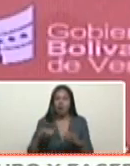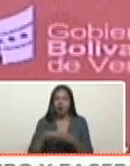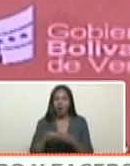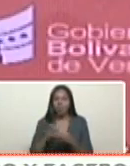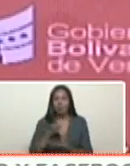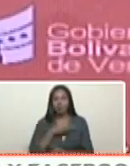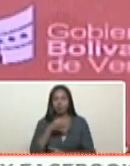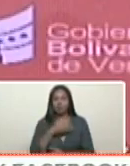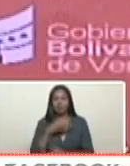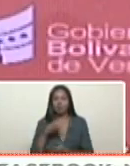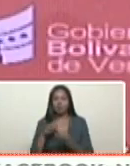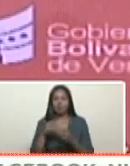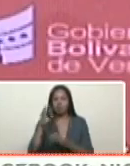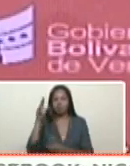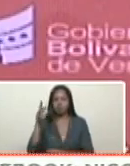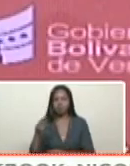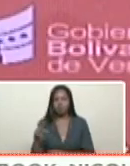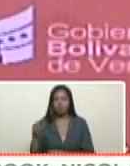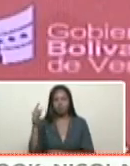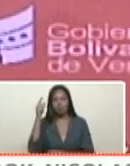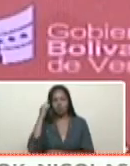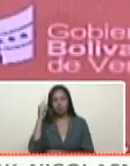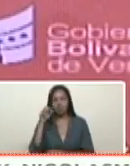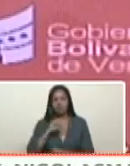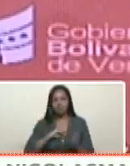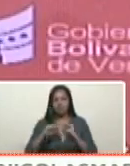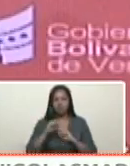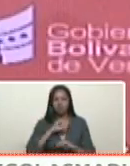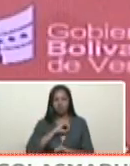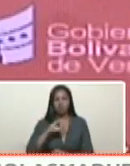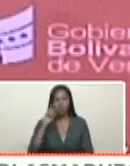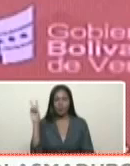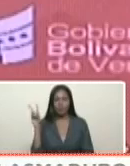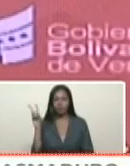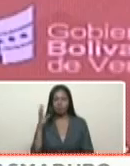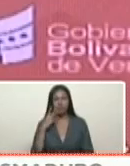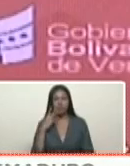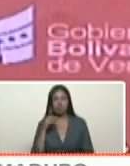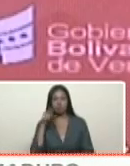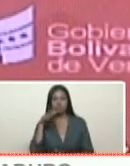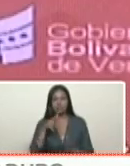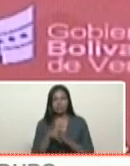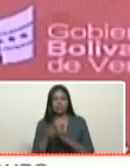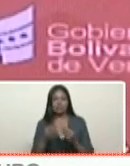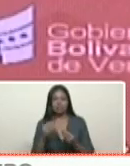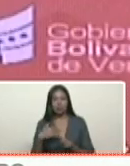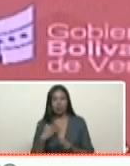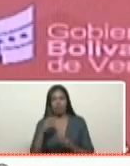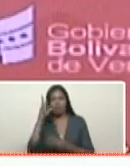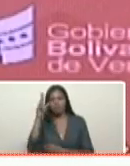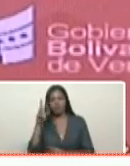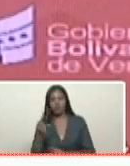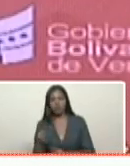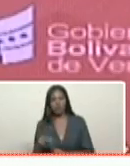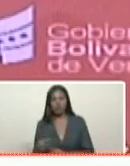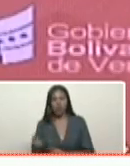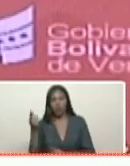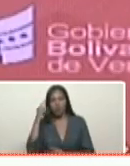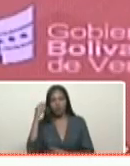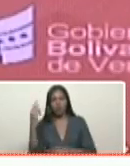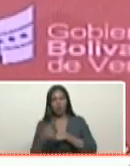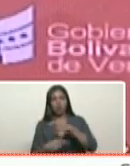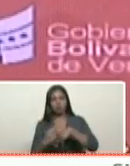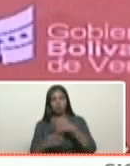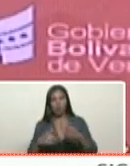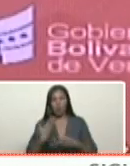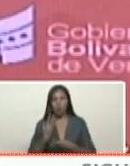sociedad. Todos los días. Y el movimiento Somos Venezuela es una garantía de que todos los días la revolución puede